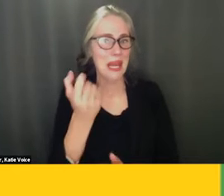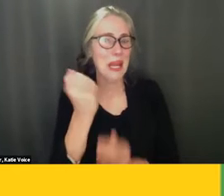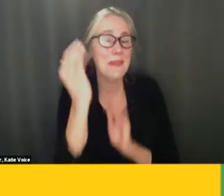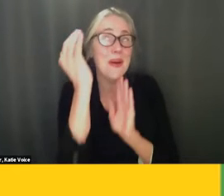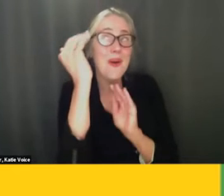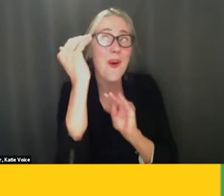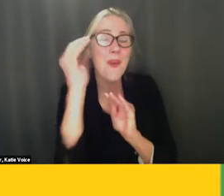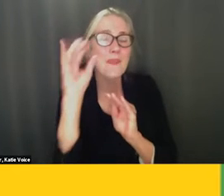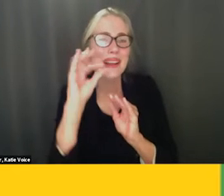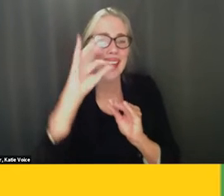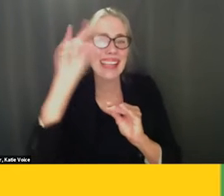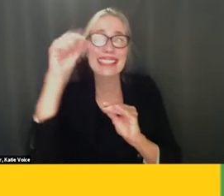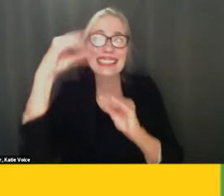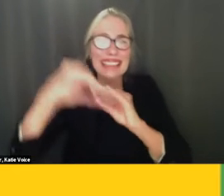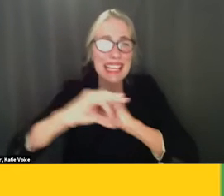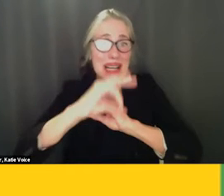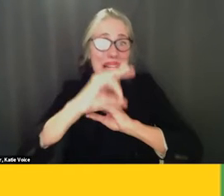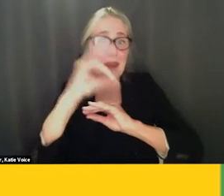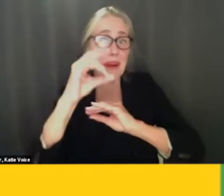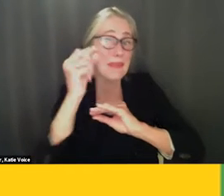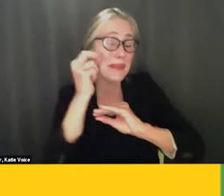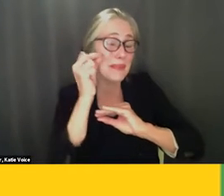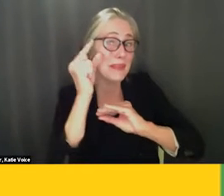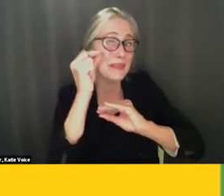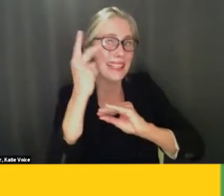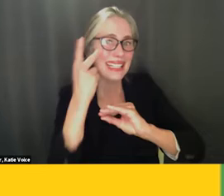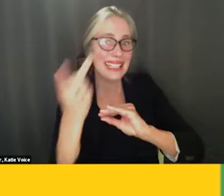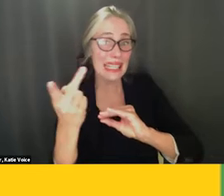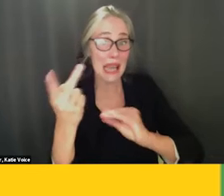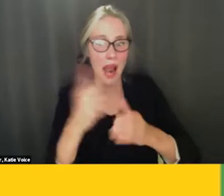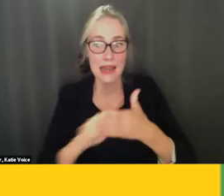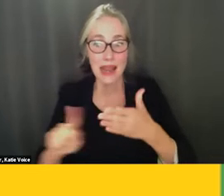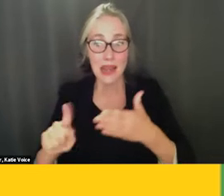siguiente martes, si estamos en amarillo, no,